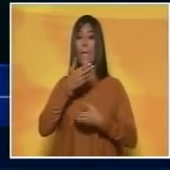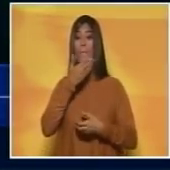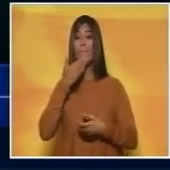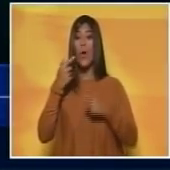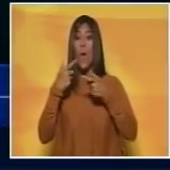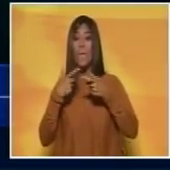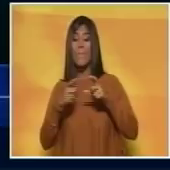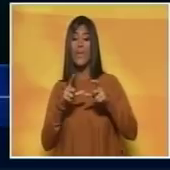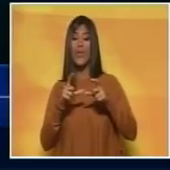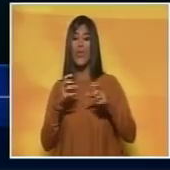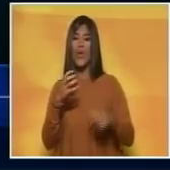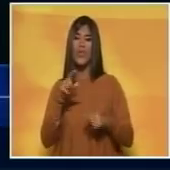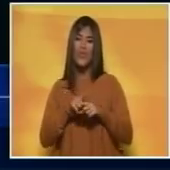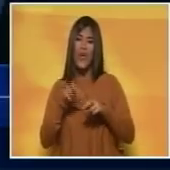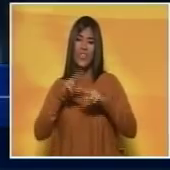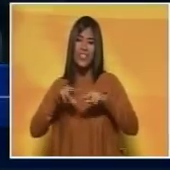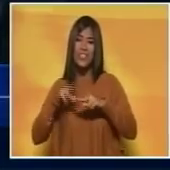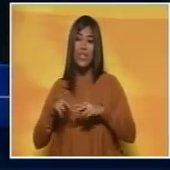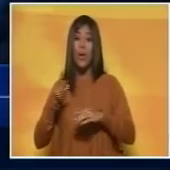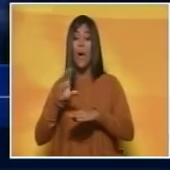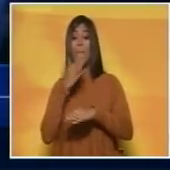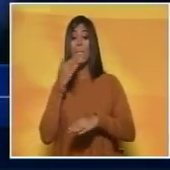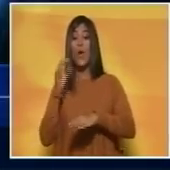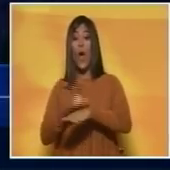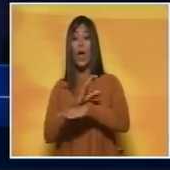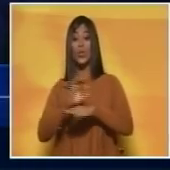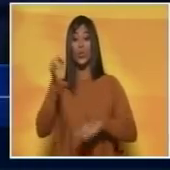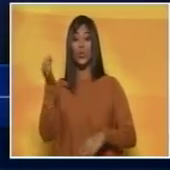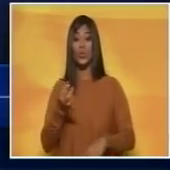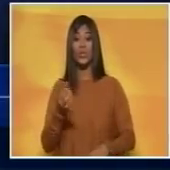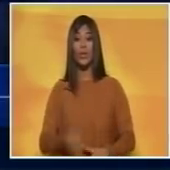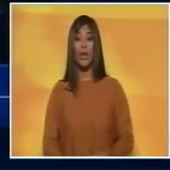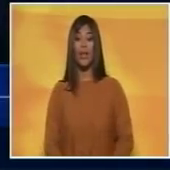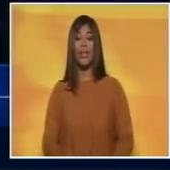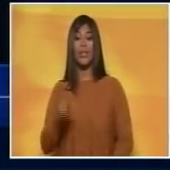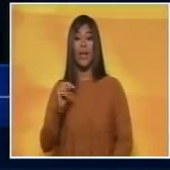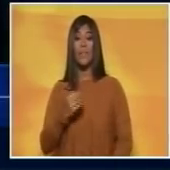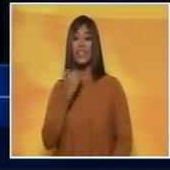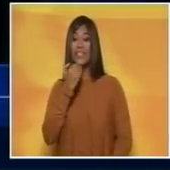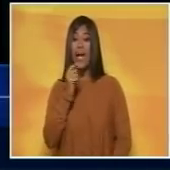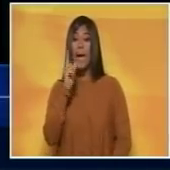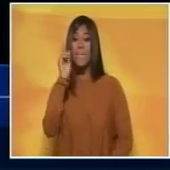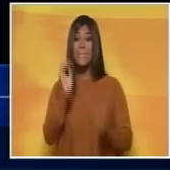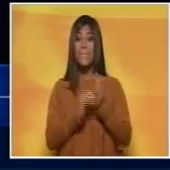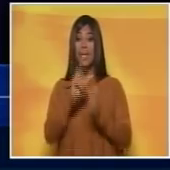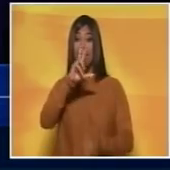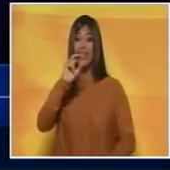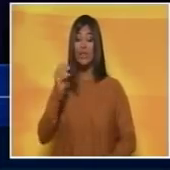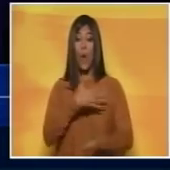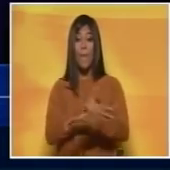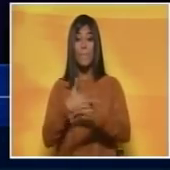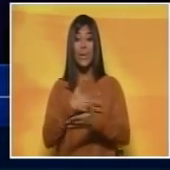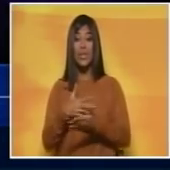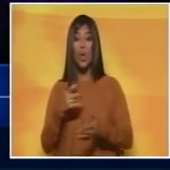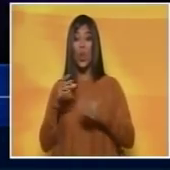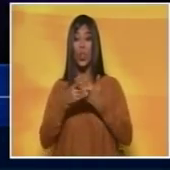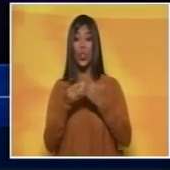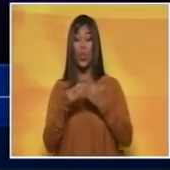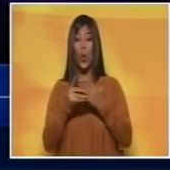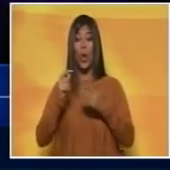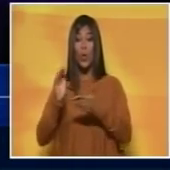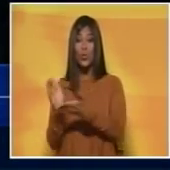Película de Animación y Mejor Canción Original. Además, con casi 1.300 millones de